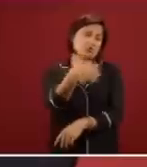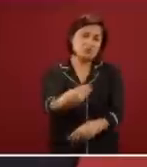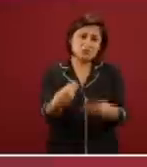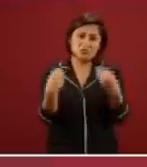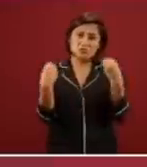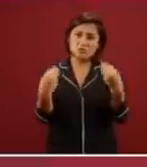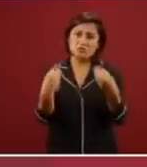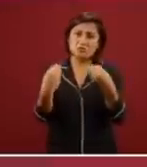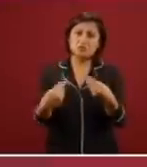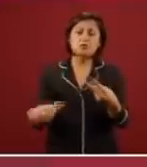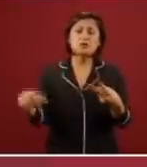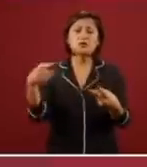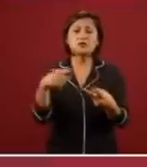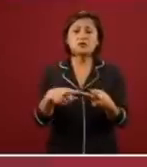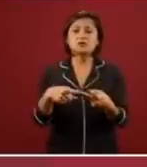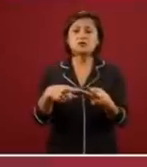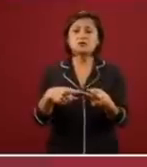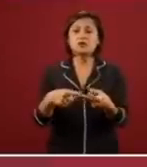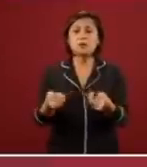gobernaba la delincuencia.